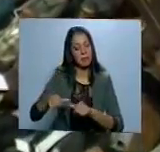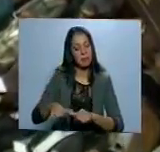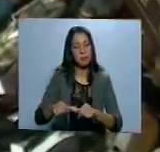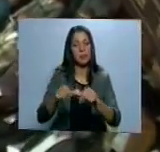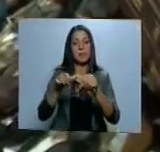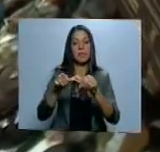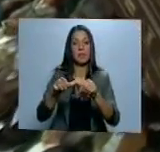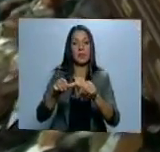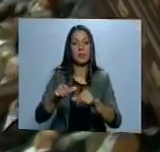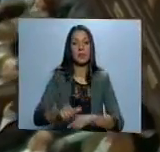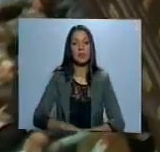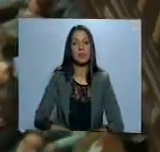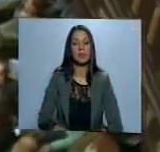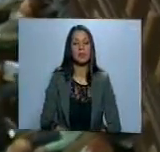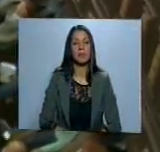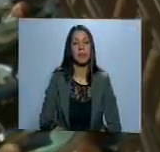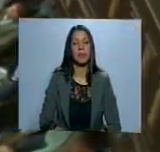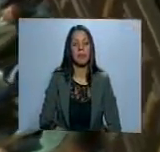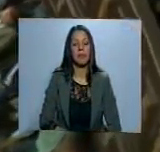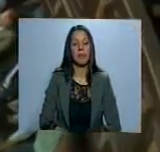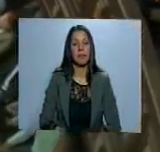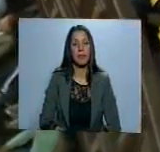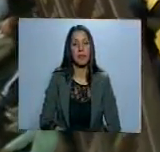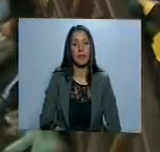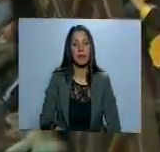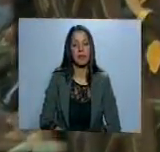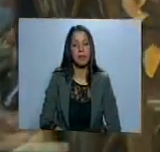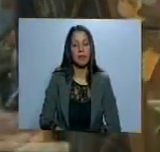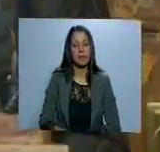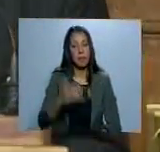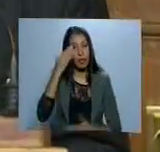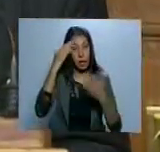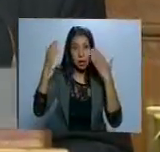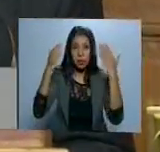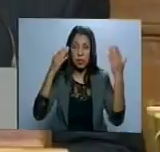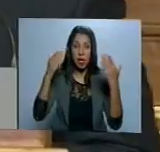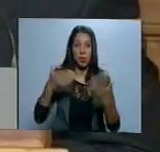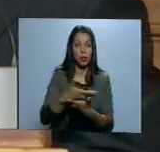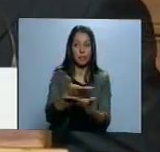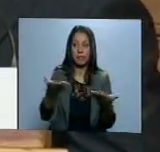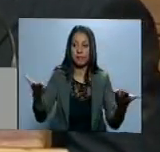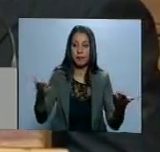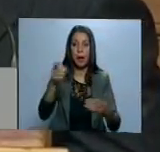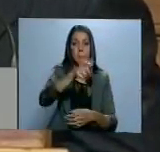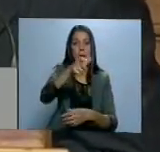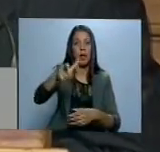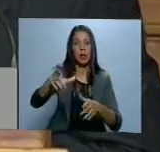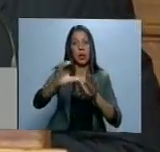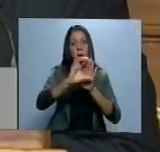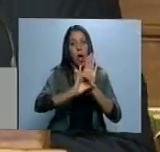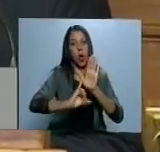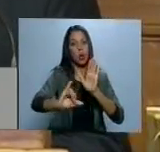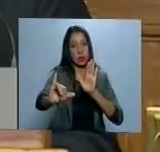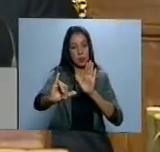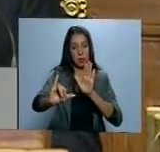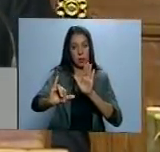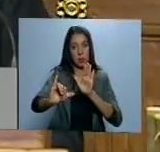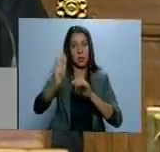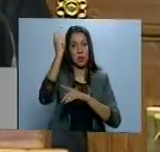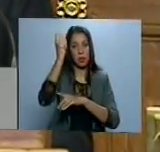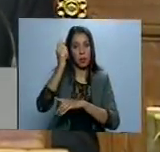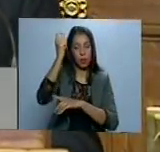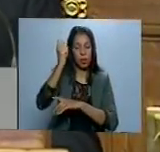Un saludo a todos los diputados, diputadas, presidenta, junta